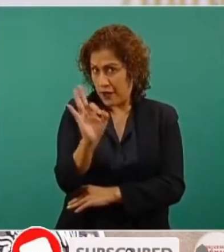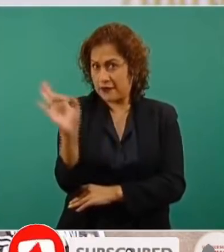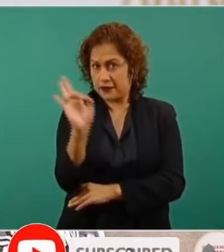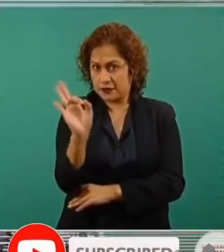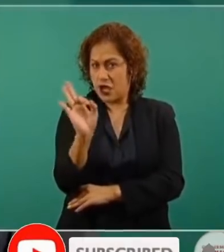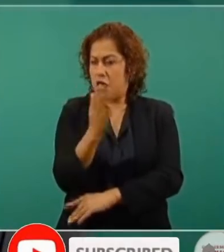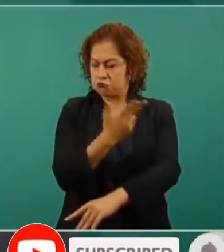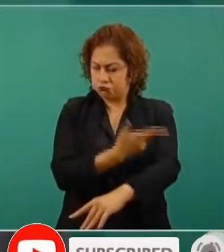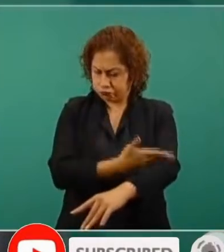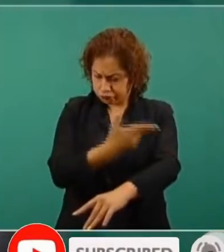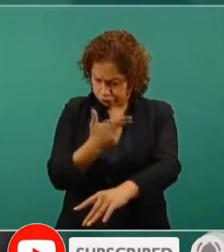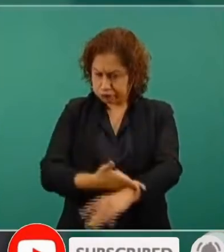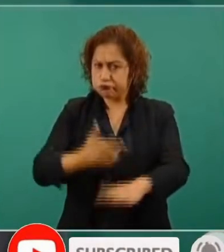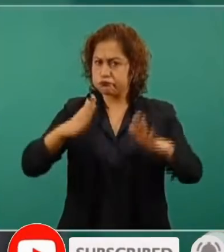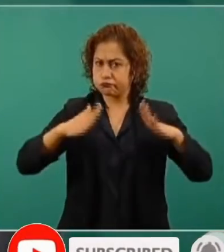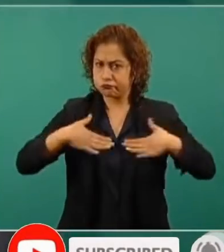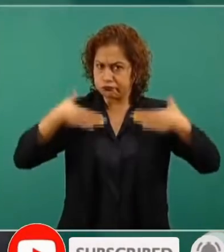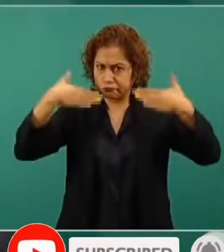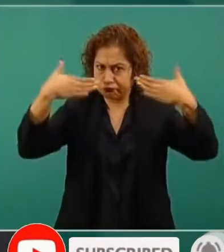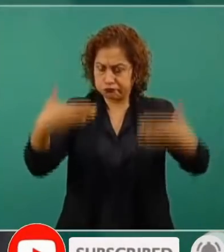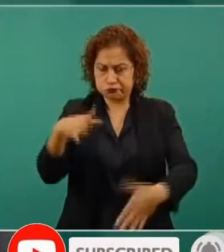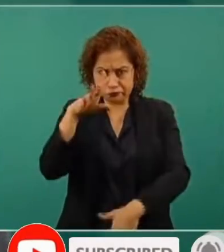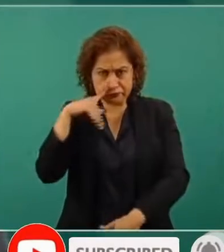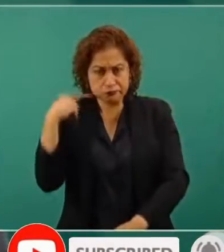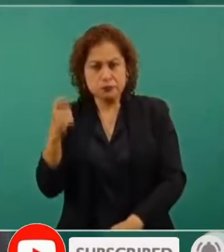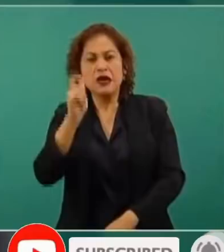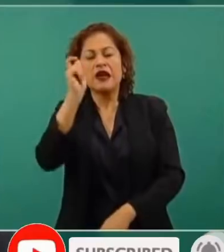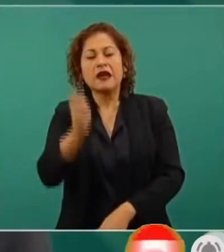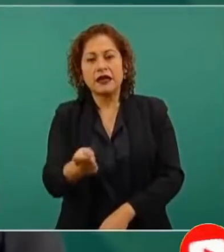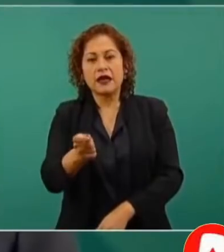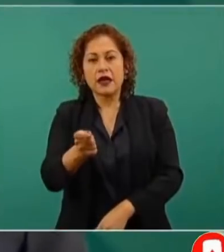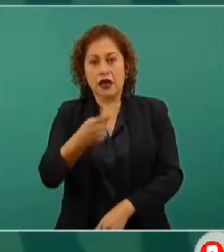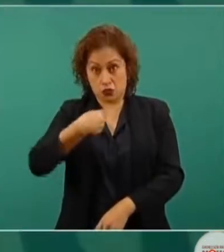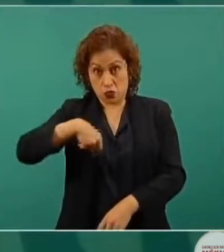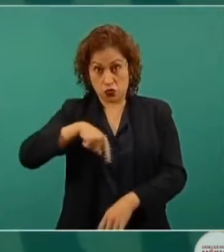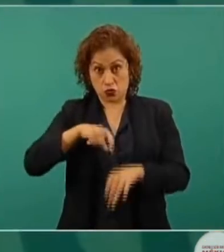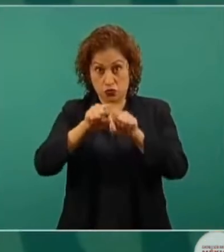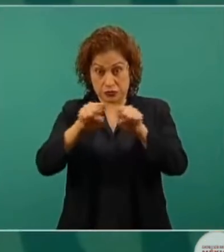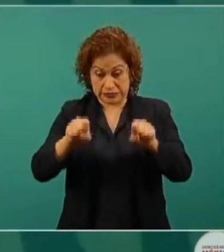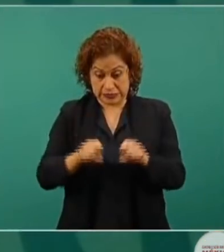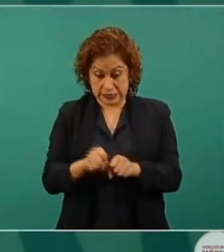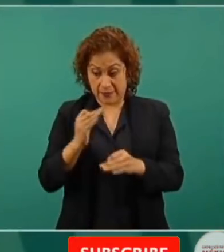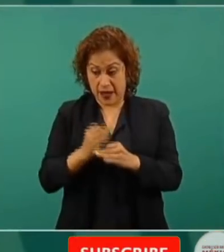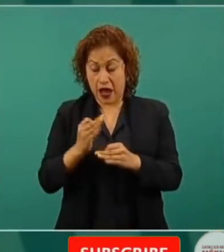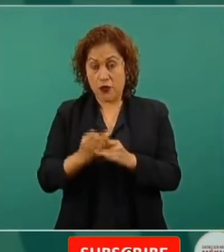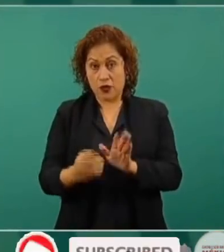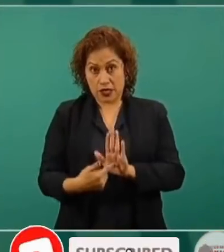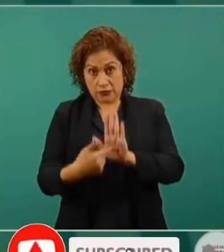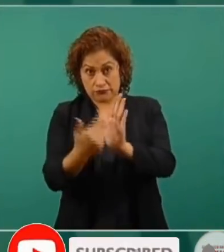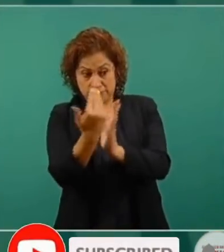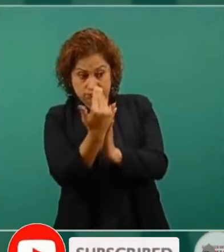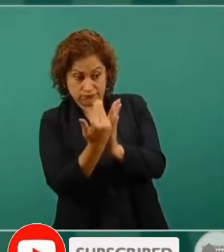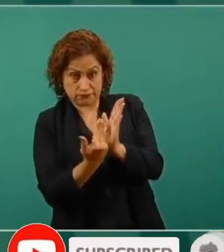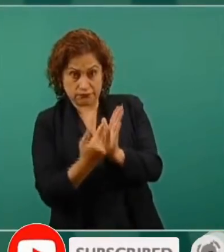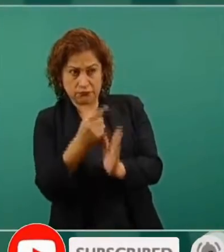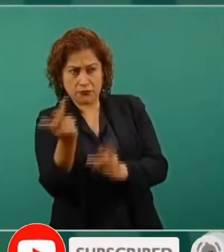honorablemente, objetivamente, que este sistema que hemos descrito garantiza la libre competencia y la